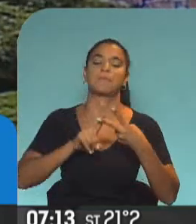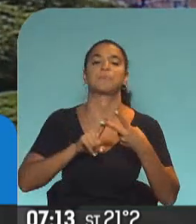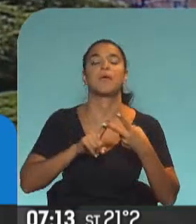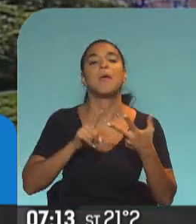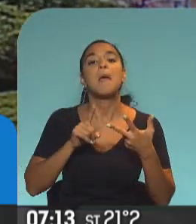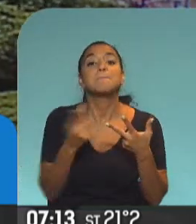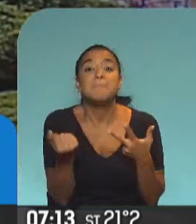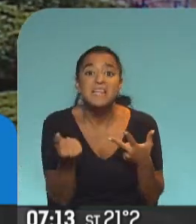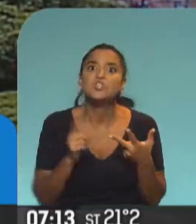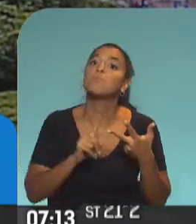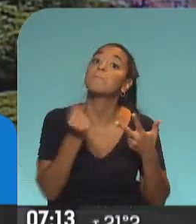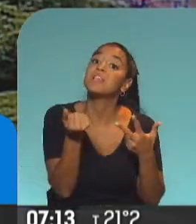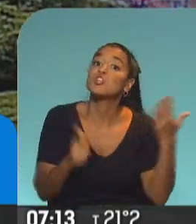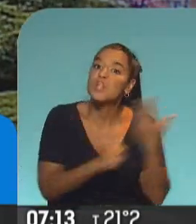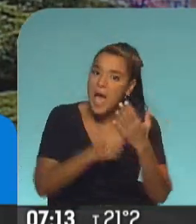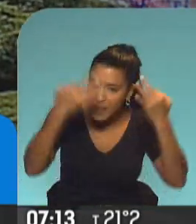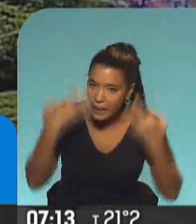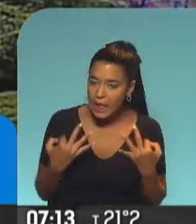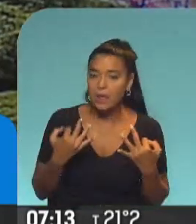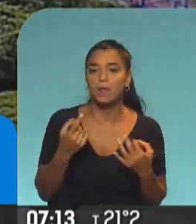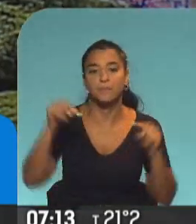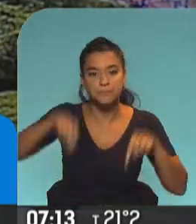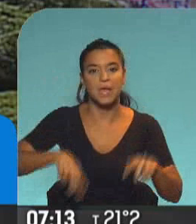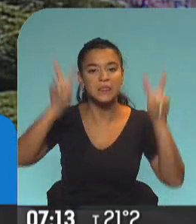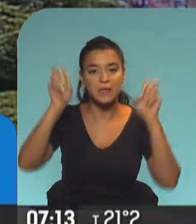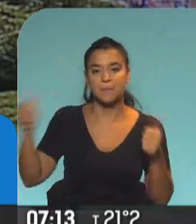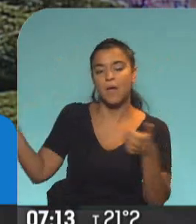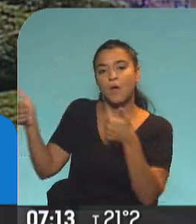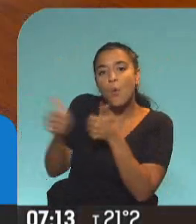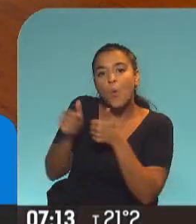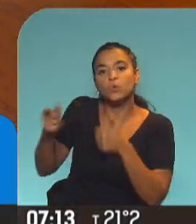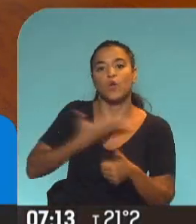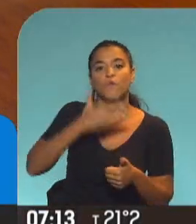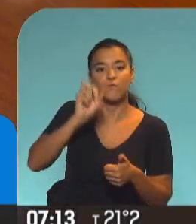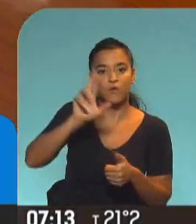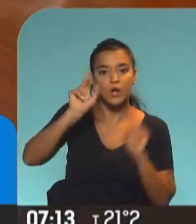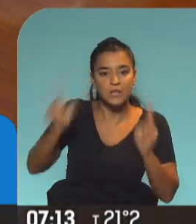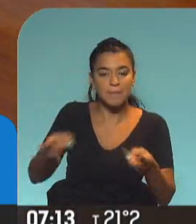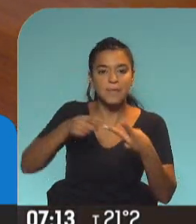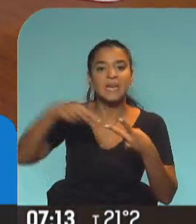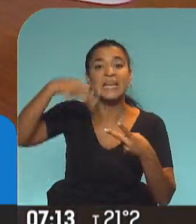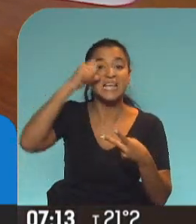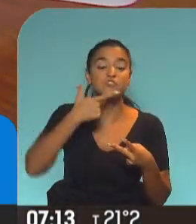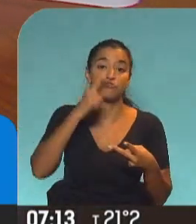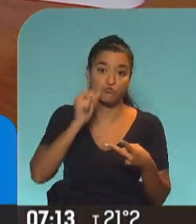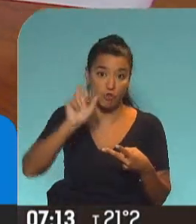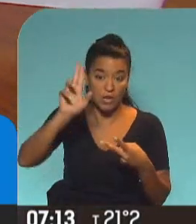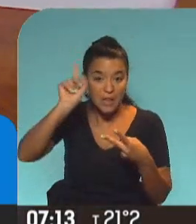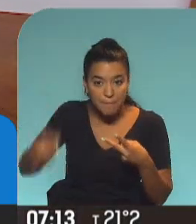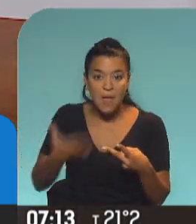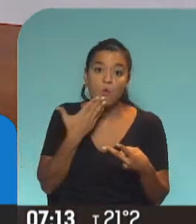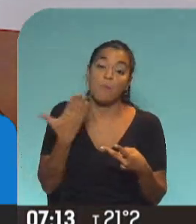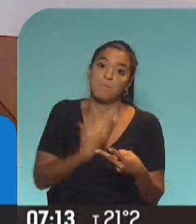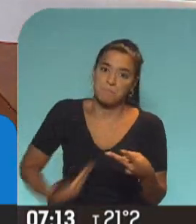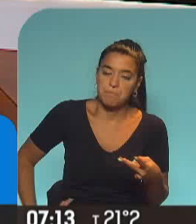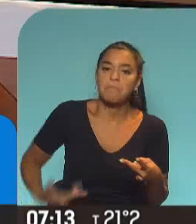del precio de la carne concretamente, y para ampliar este tema estamos con Flor Barragán, también con Néstor Espósito, porque decíamos, habló el presidente